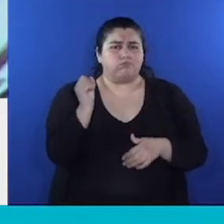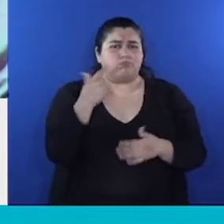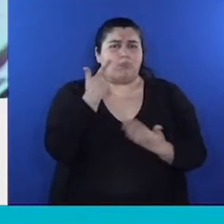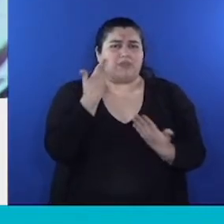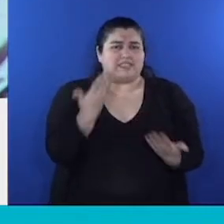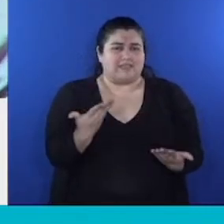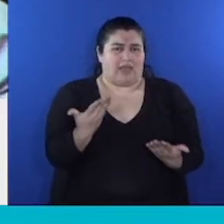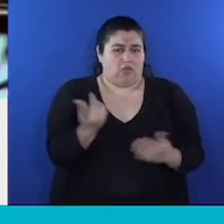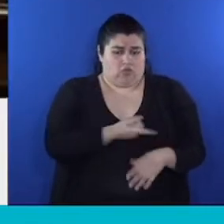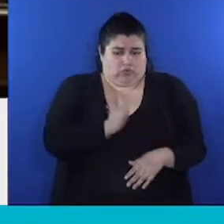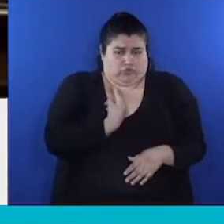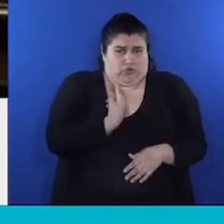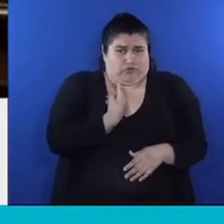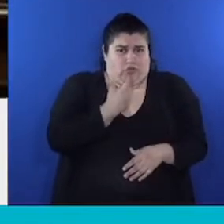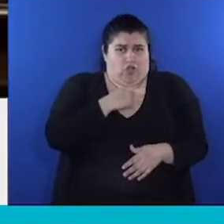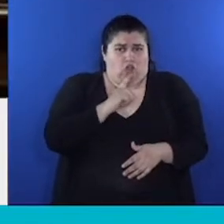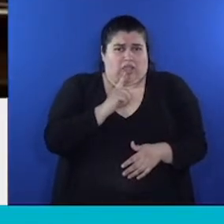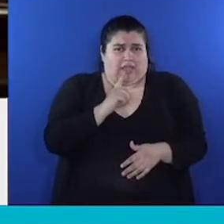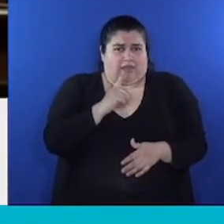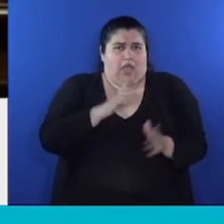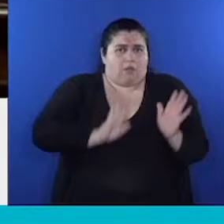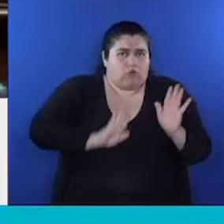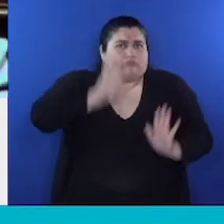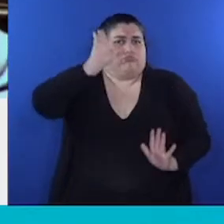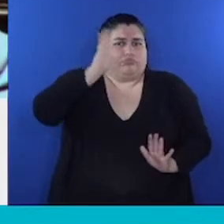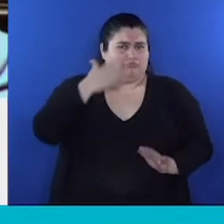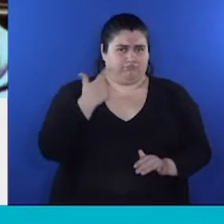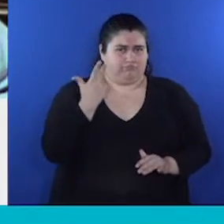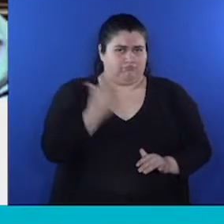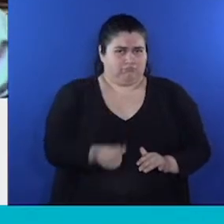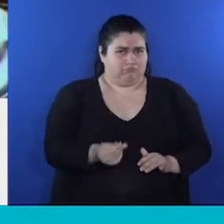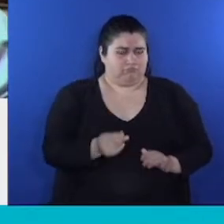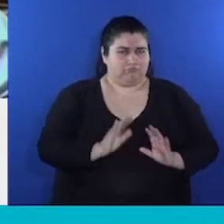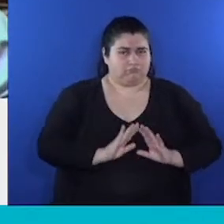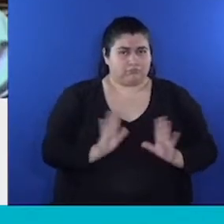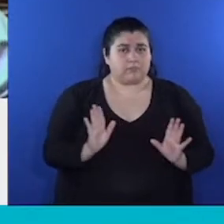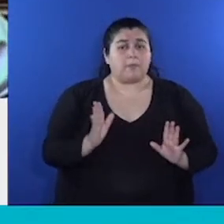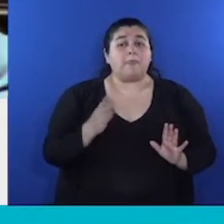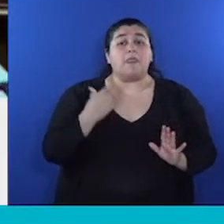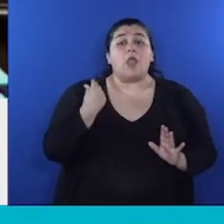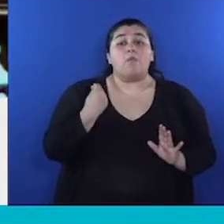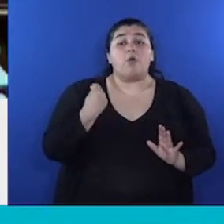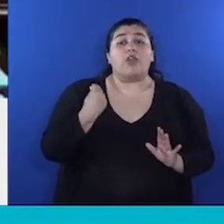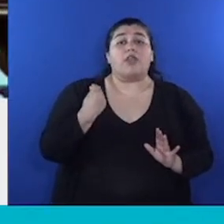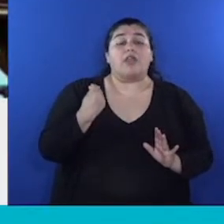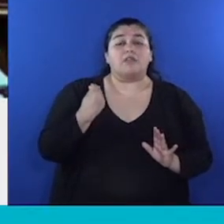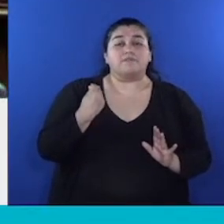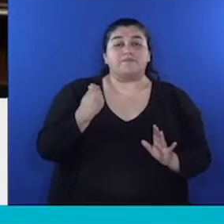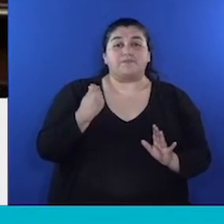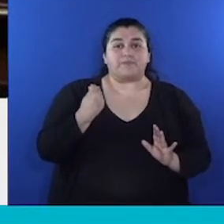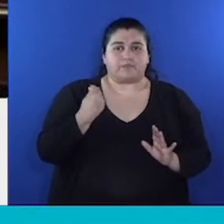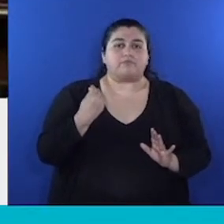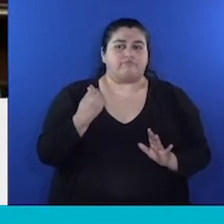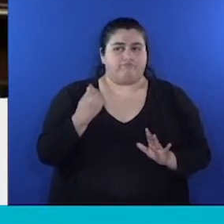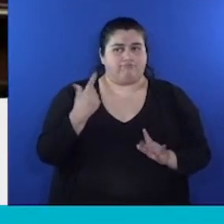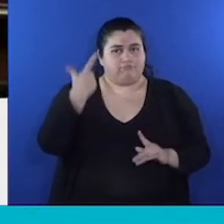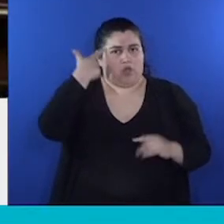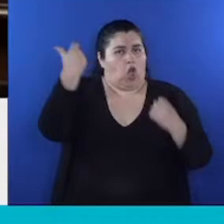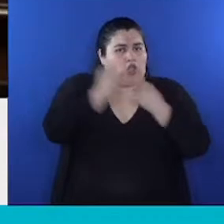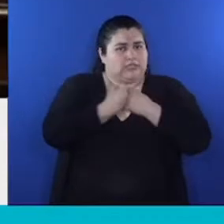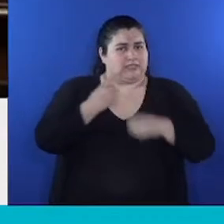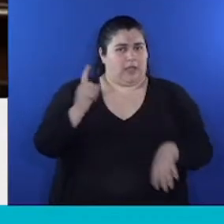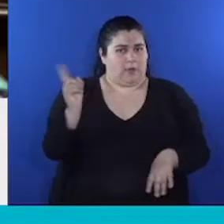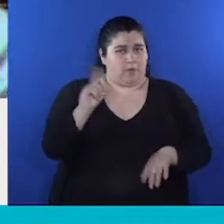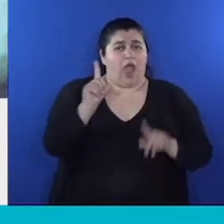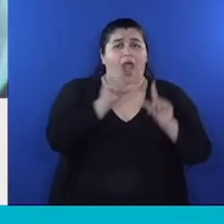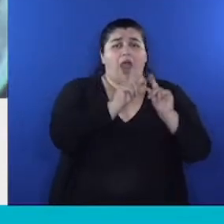no íbamos a habilitar los 2/3 para tratarlo porque estábamos en disconformidad, no estábamos de acuerdo con el